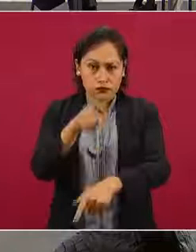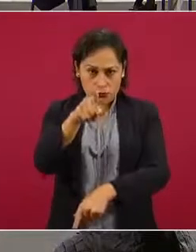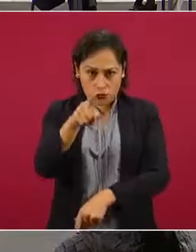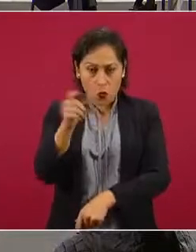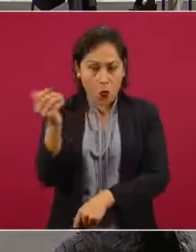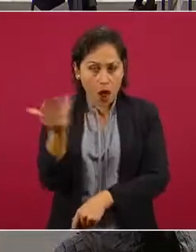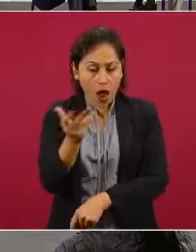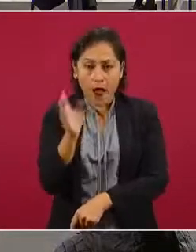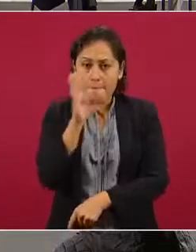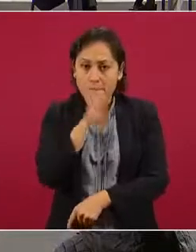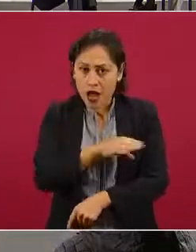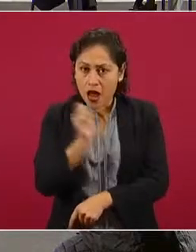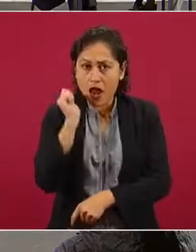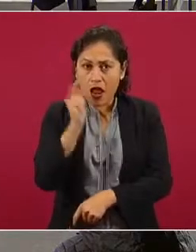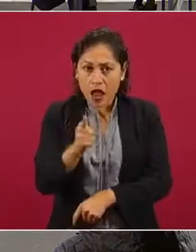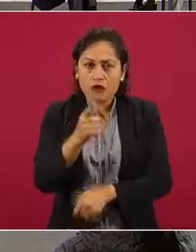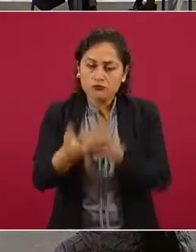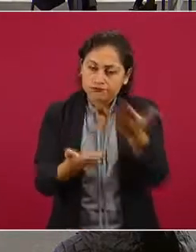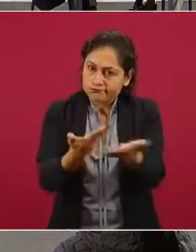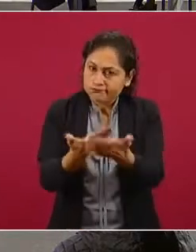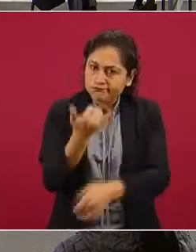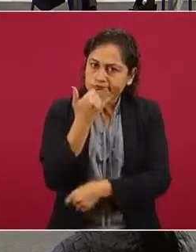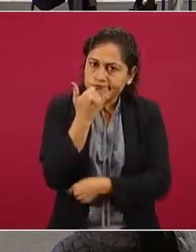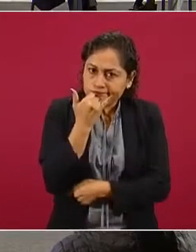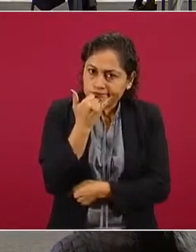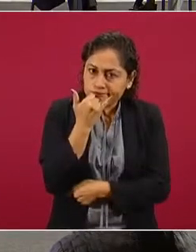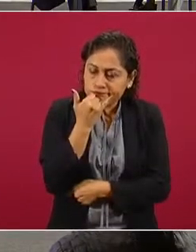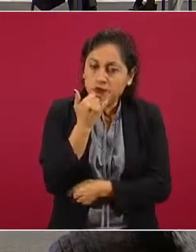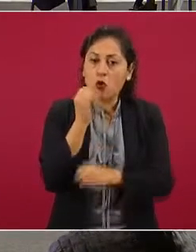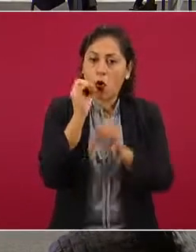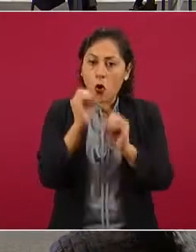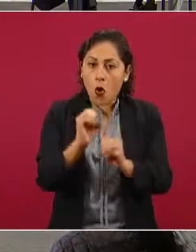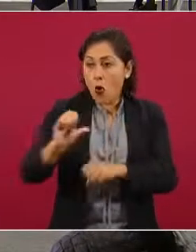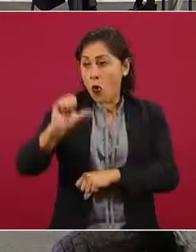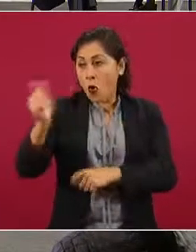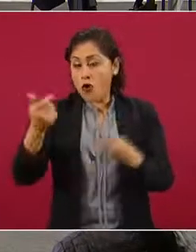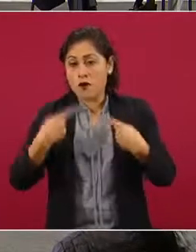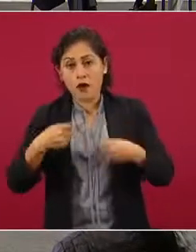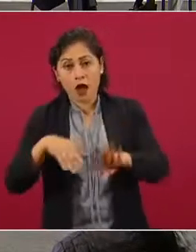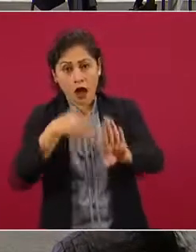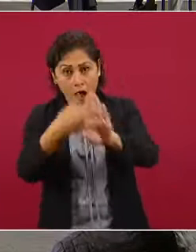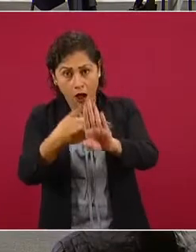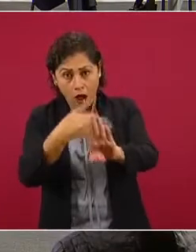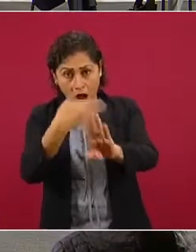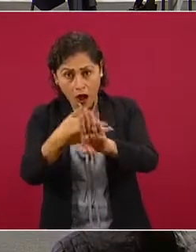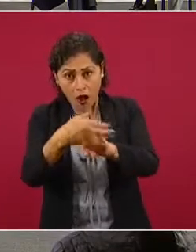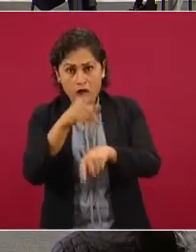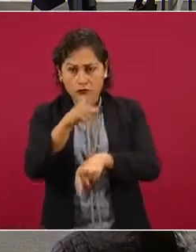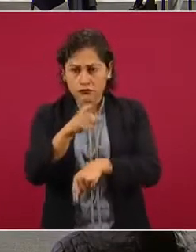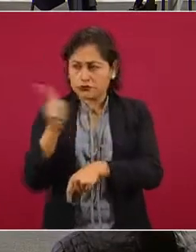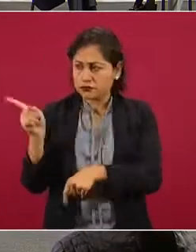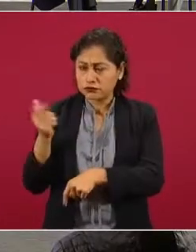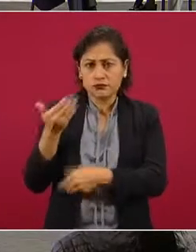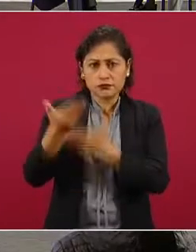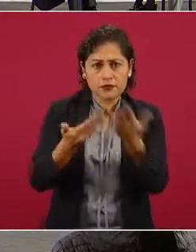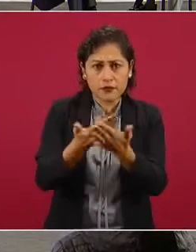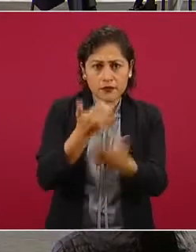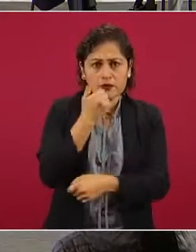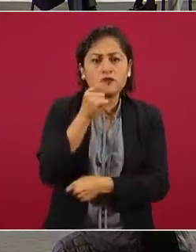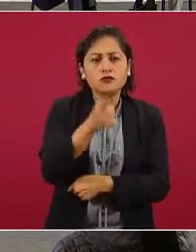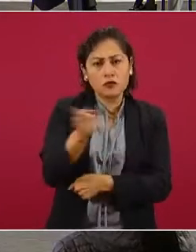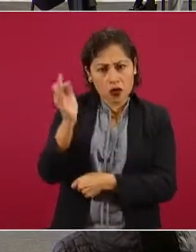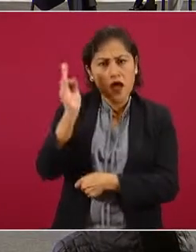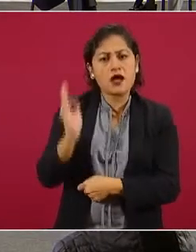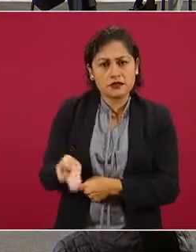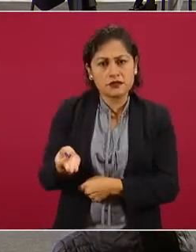y otórgalo si fuiste víctima del maltrato, la agresión, el abuso, la violencia, que